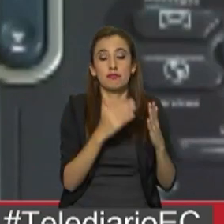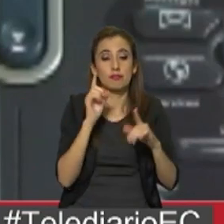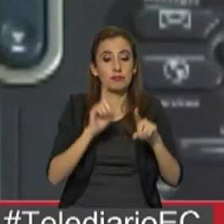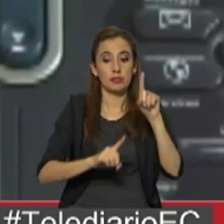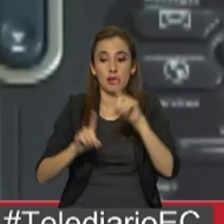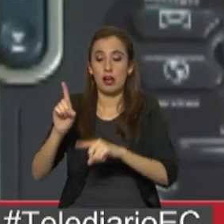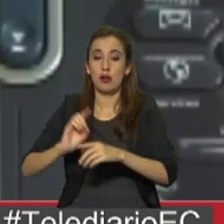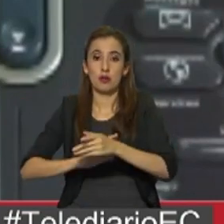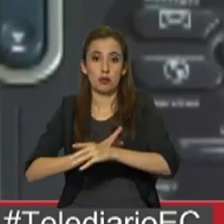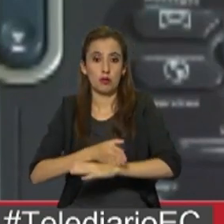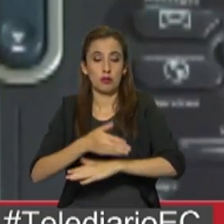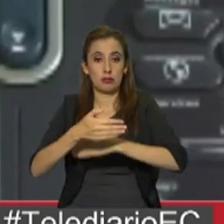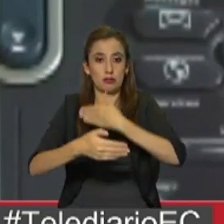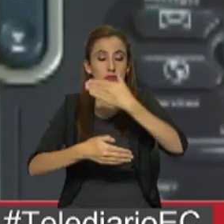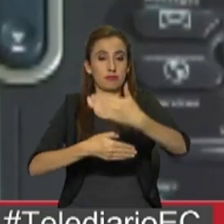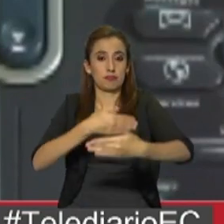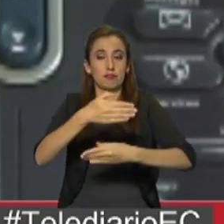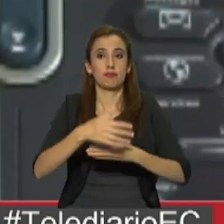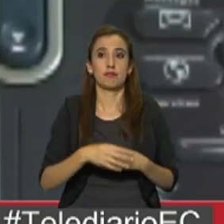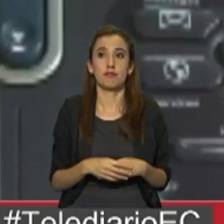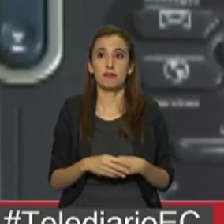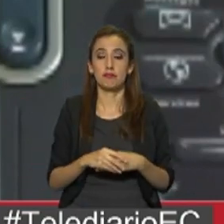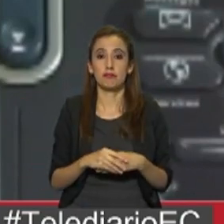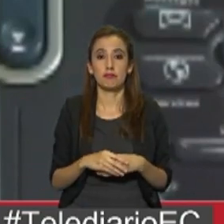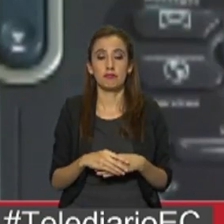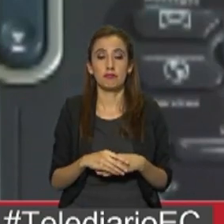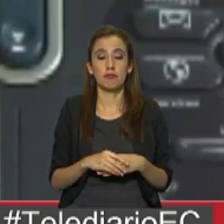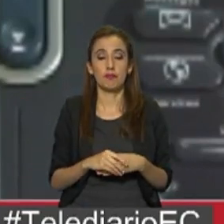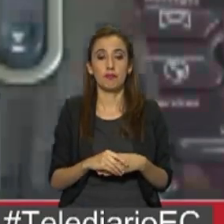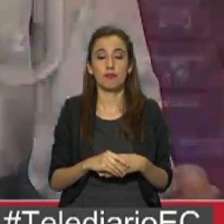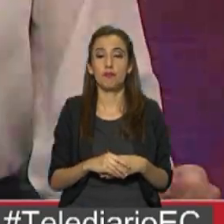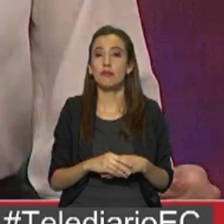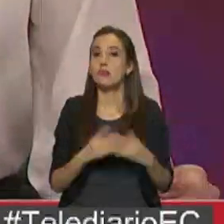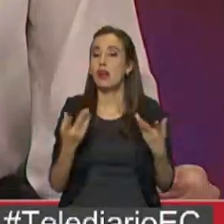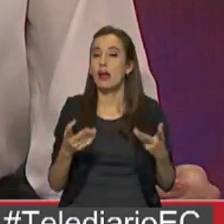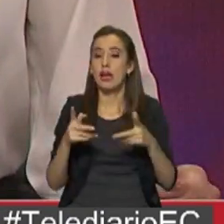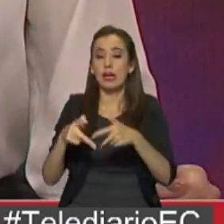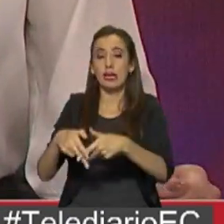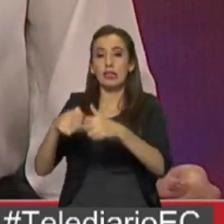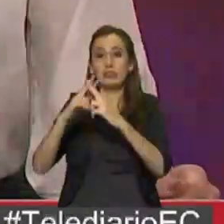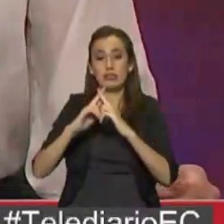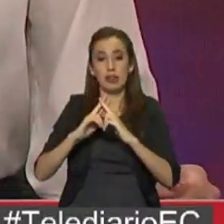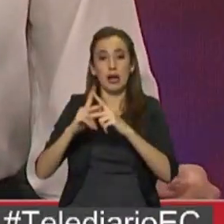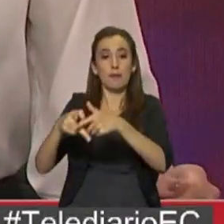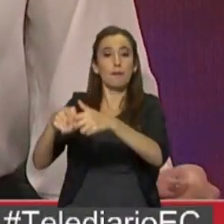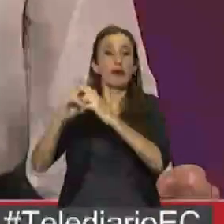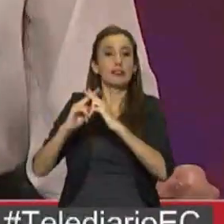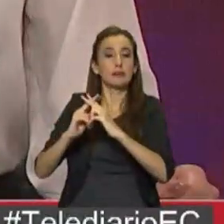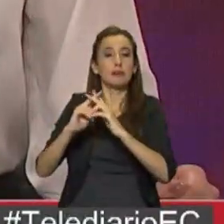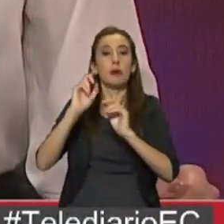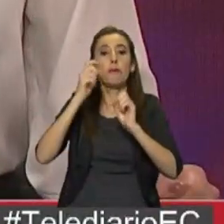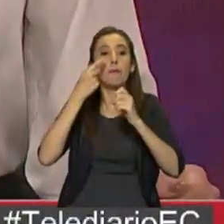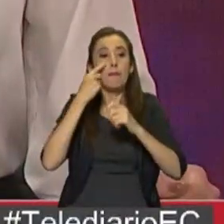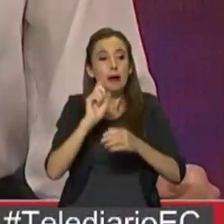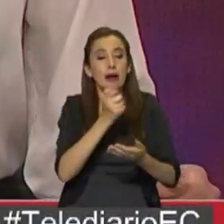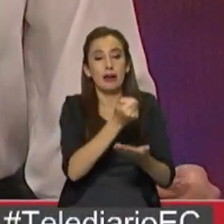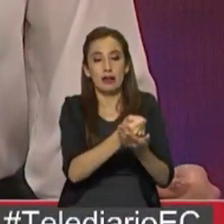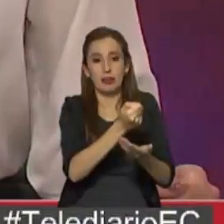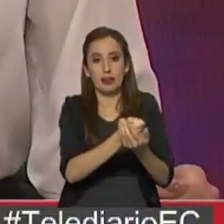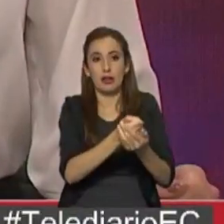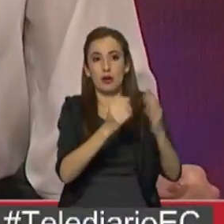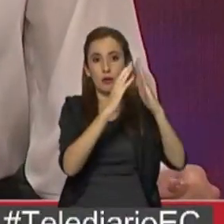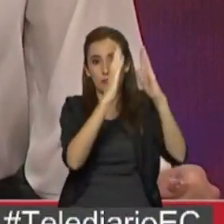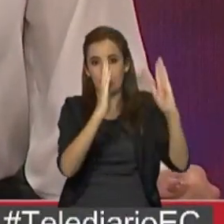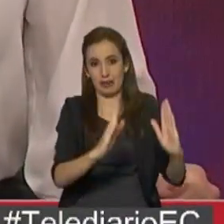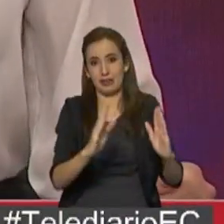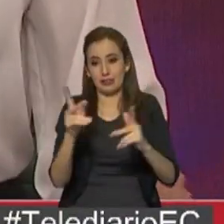posterior este nivel de endeudamiento ingeniero receptivo a los créditos hipotecarios que creo que esta es una de las principales preocupaciones no